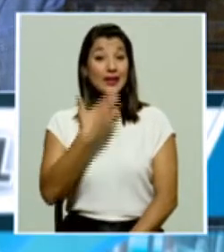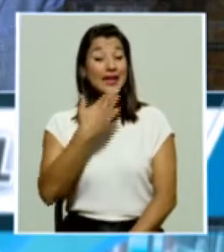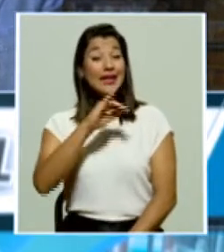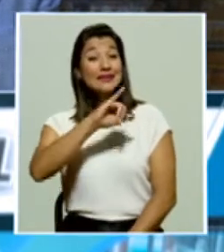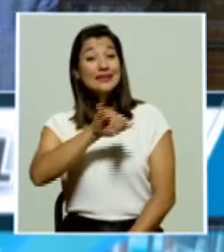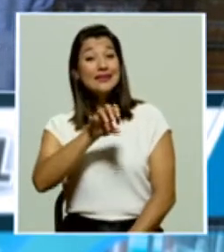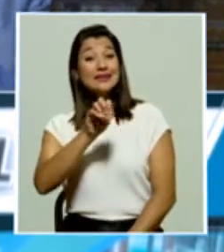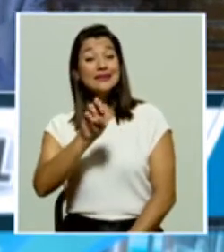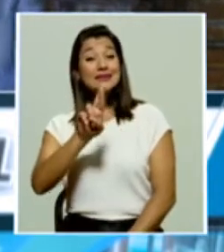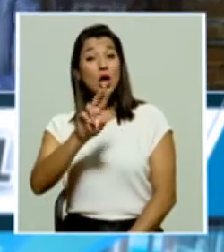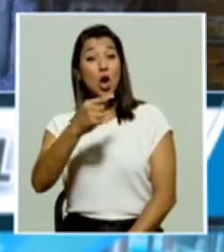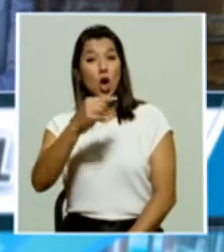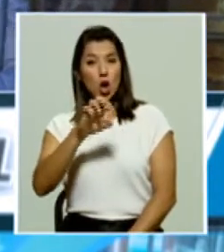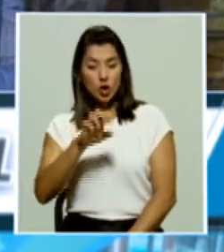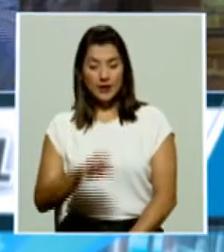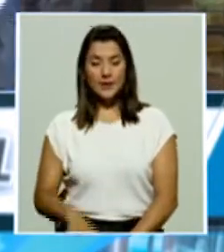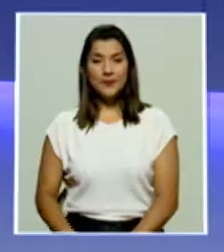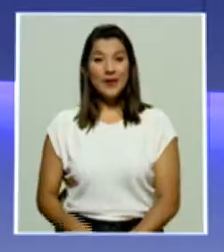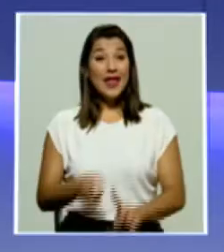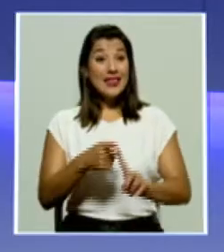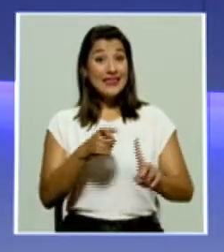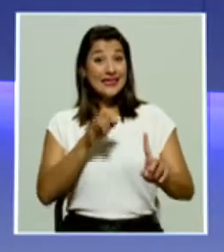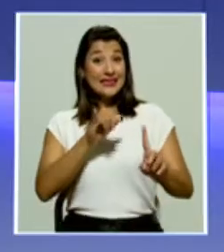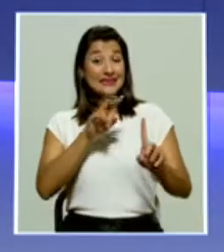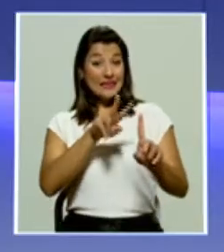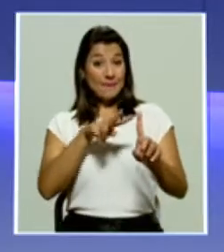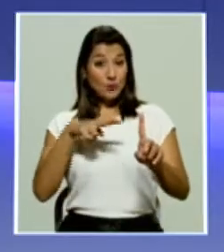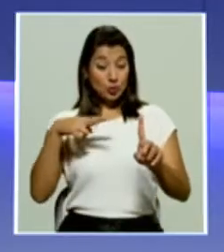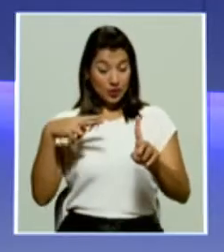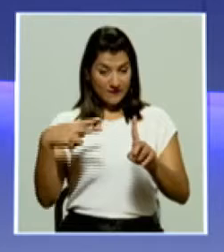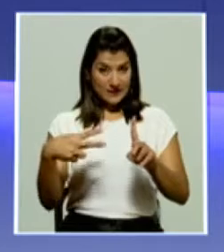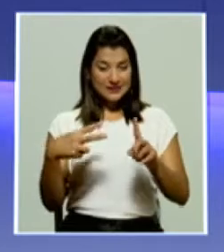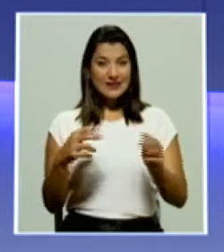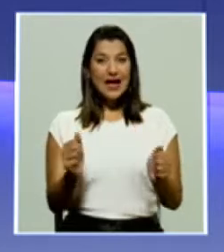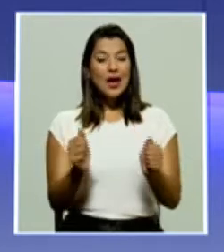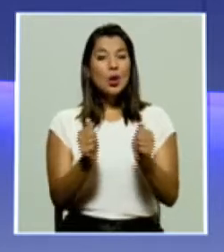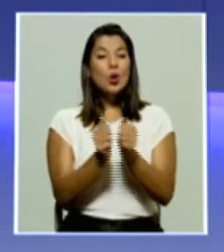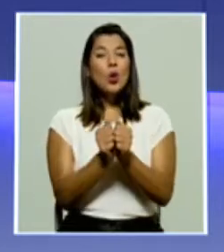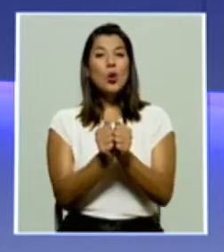Jorge. Desde ese punto de vista, con esa